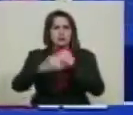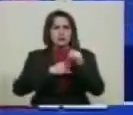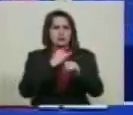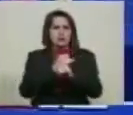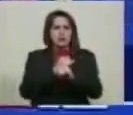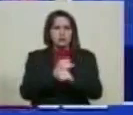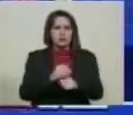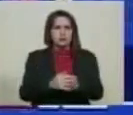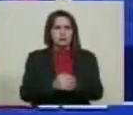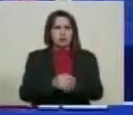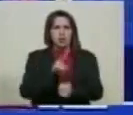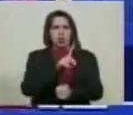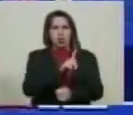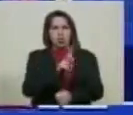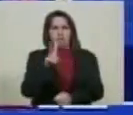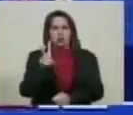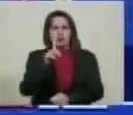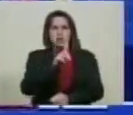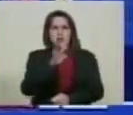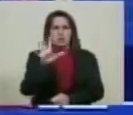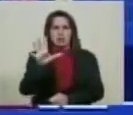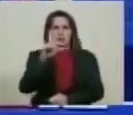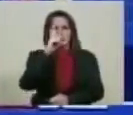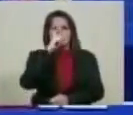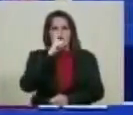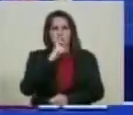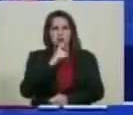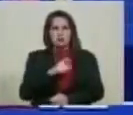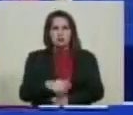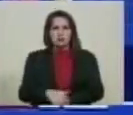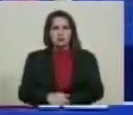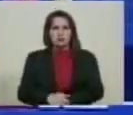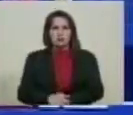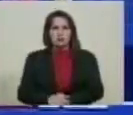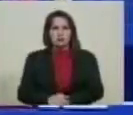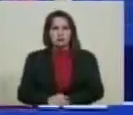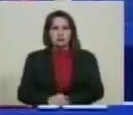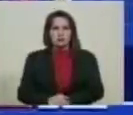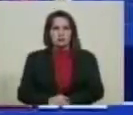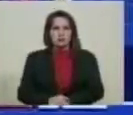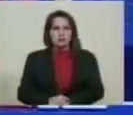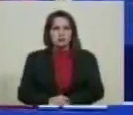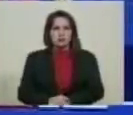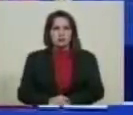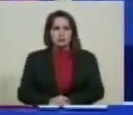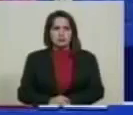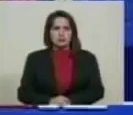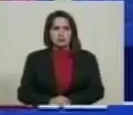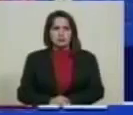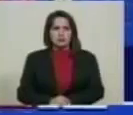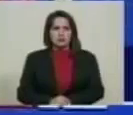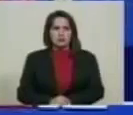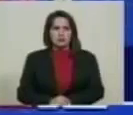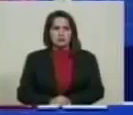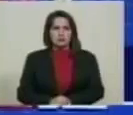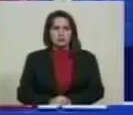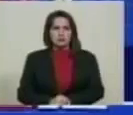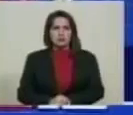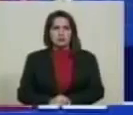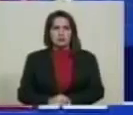15 años, y empezamos a calificar a la derecha venezolana como una derecha